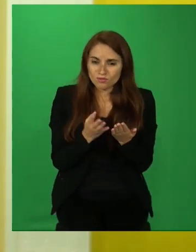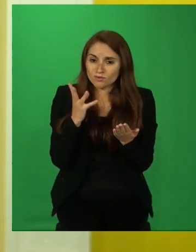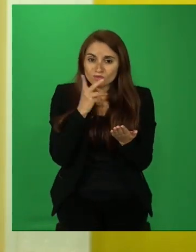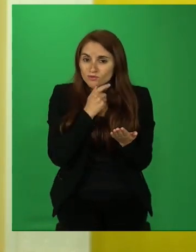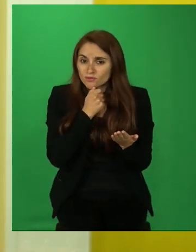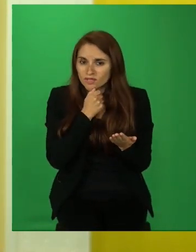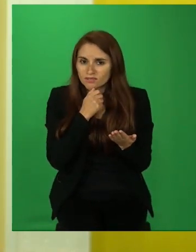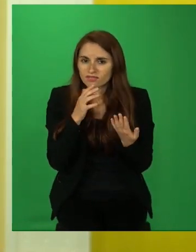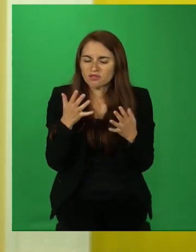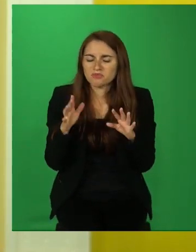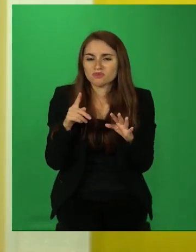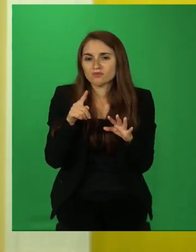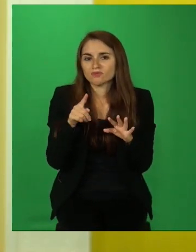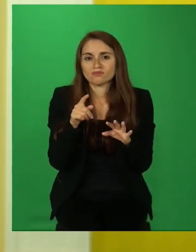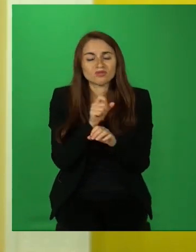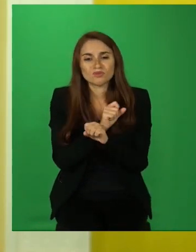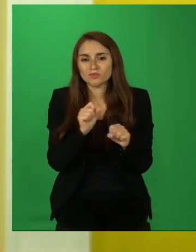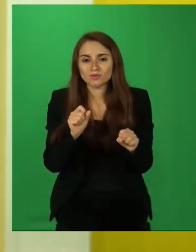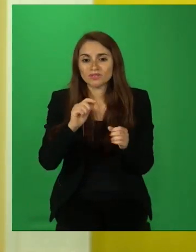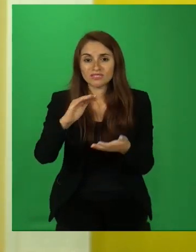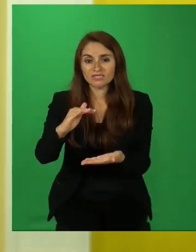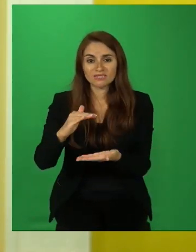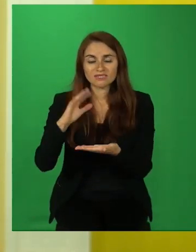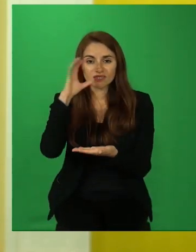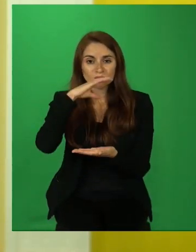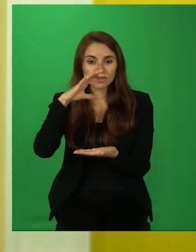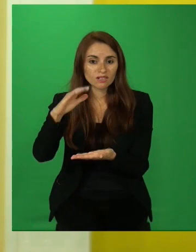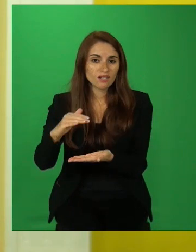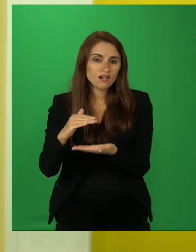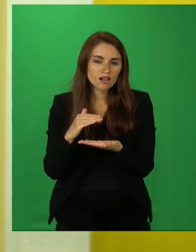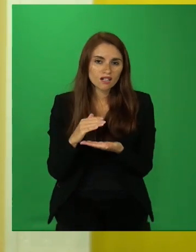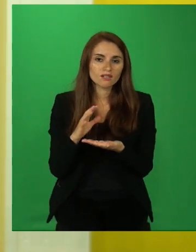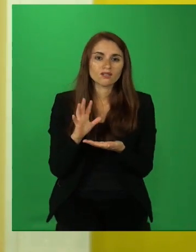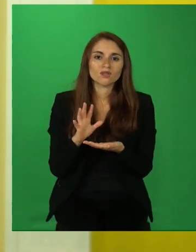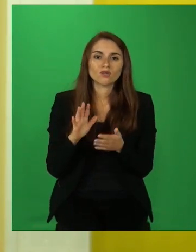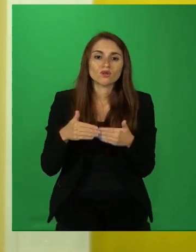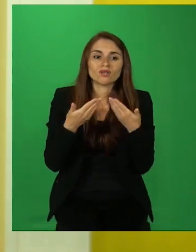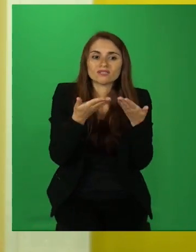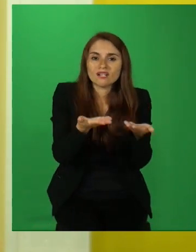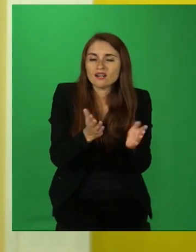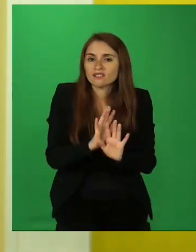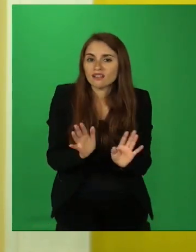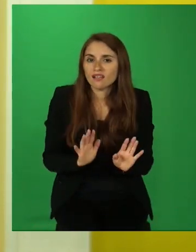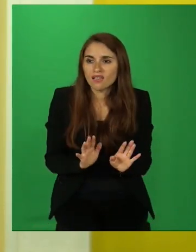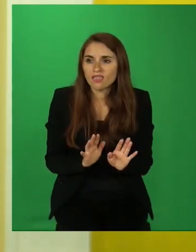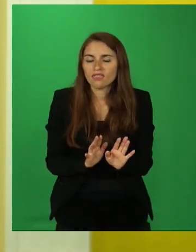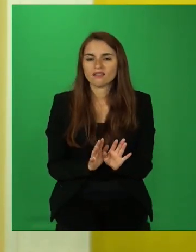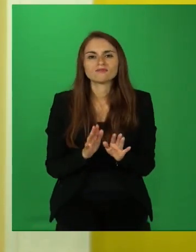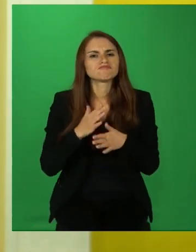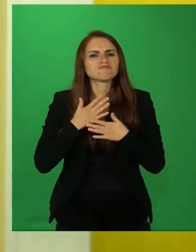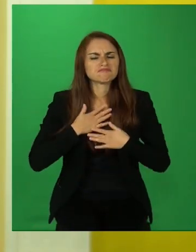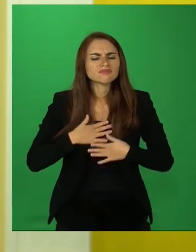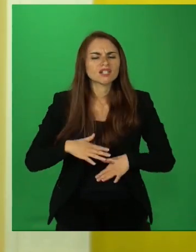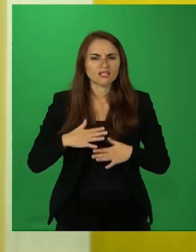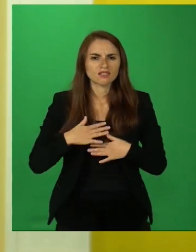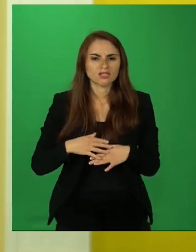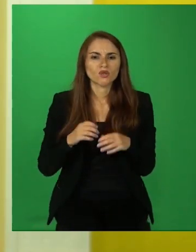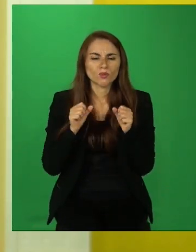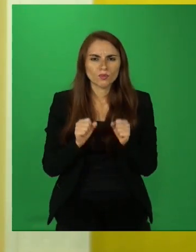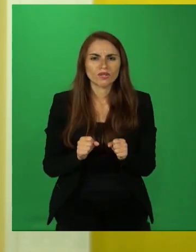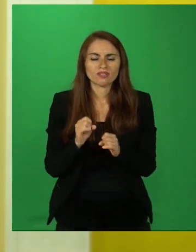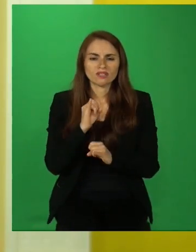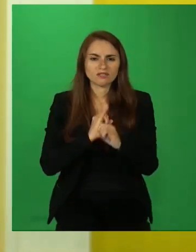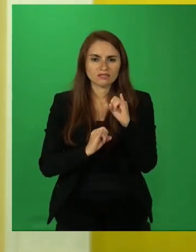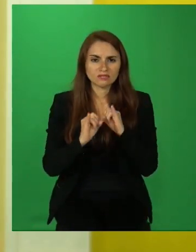porque por ave ese motivo no pudiste ir a buscarlo al colegio o no se te entregó no te preocupes en la